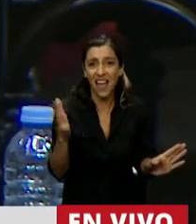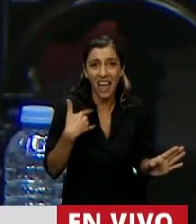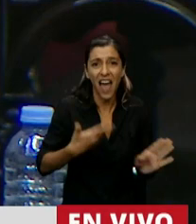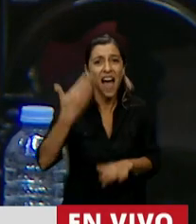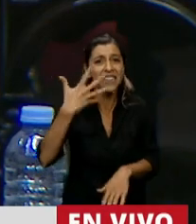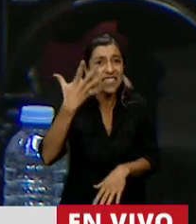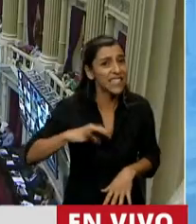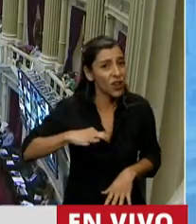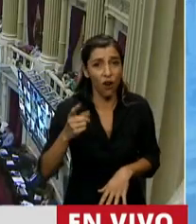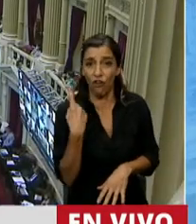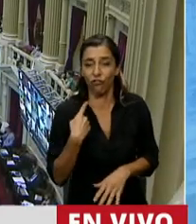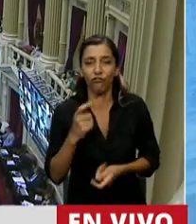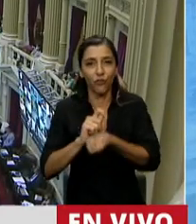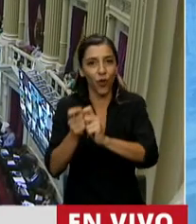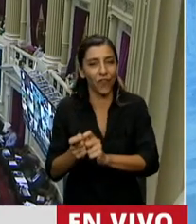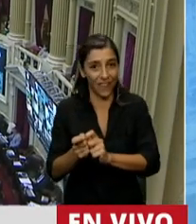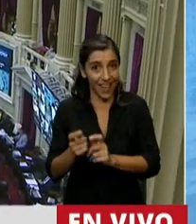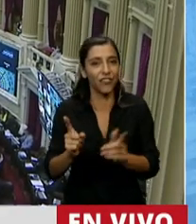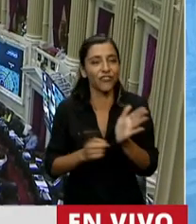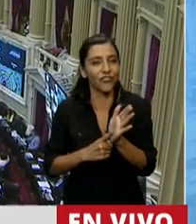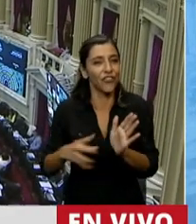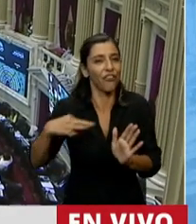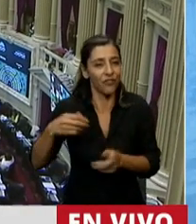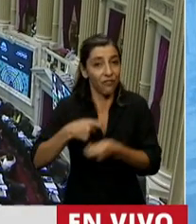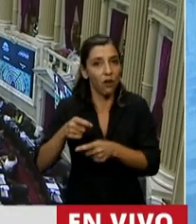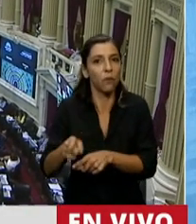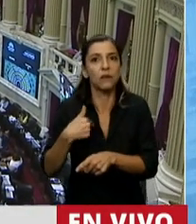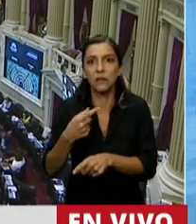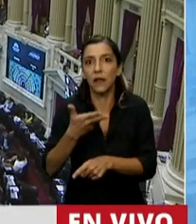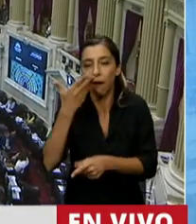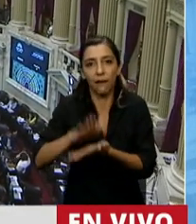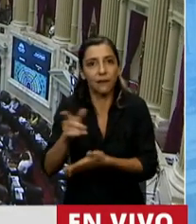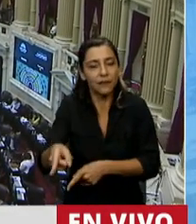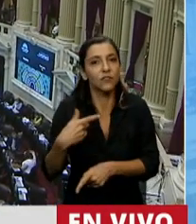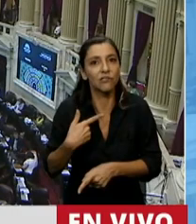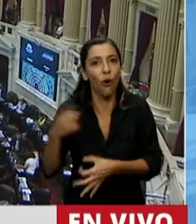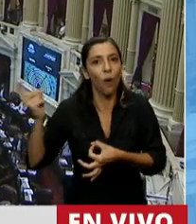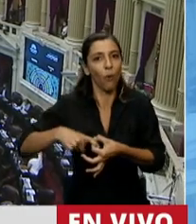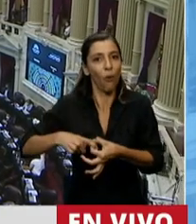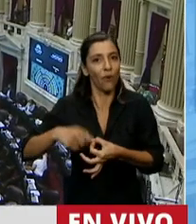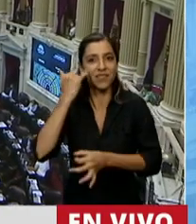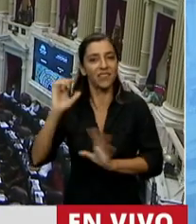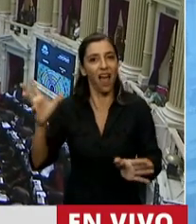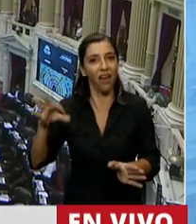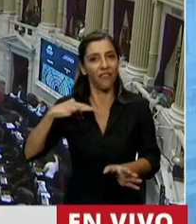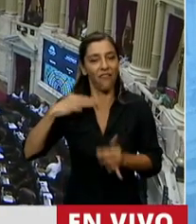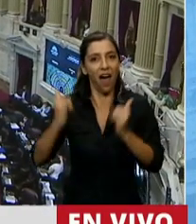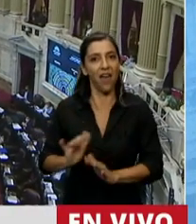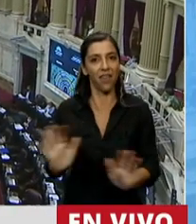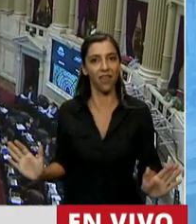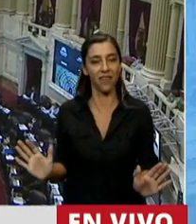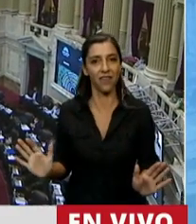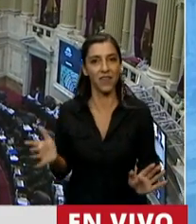que hay vida a partir de la concepción y no podría decir otra cosa el código civil y comercial porque es la ciencia